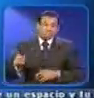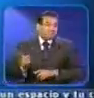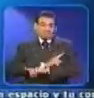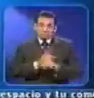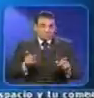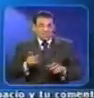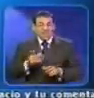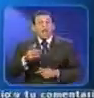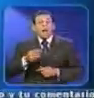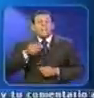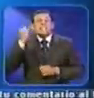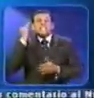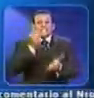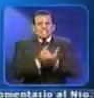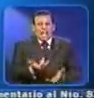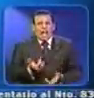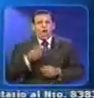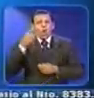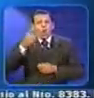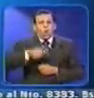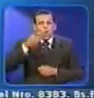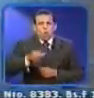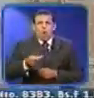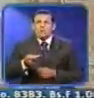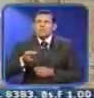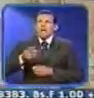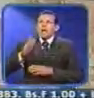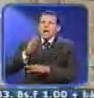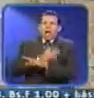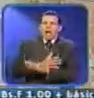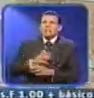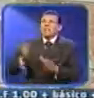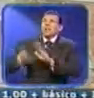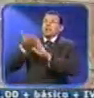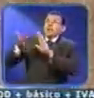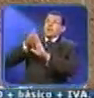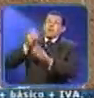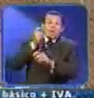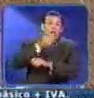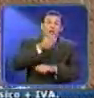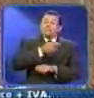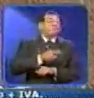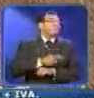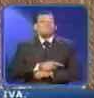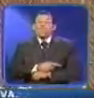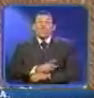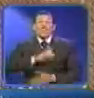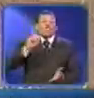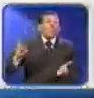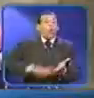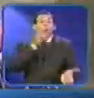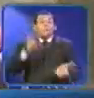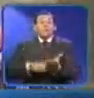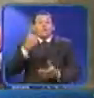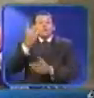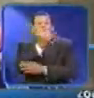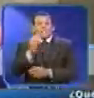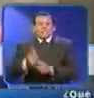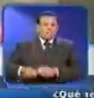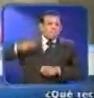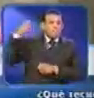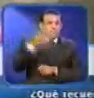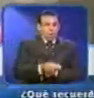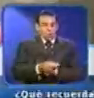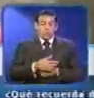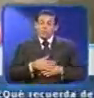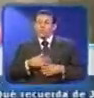iniciar fraccionada, pagar cuotas mientras se construye, quizás ya no sea posible, se pagaría todo de una vez. Uno se va a convertir ahora